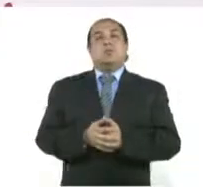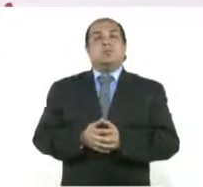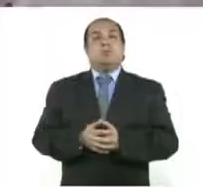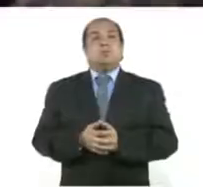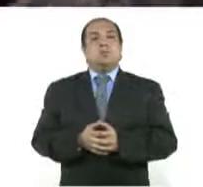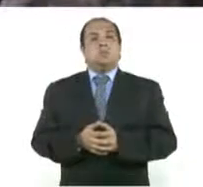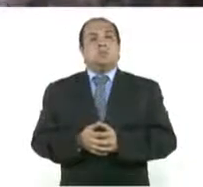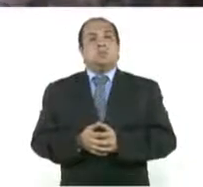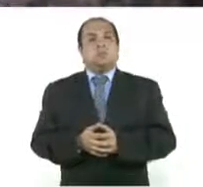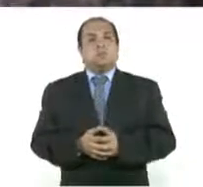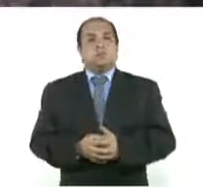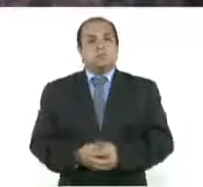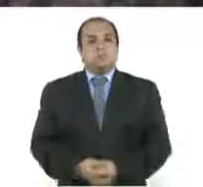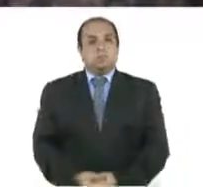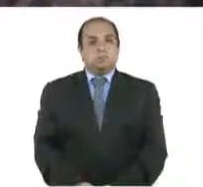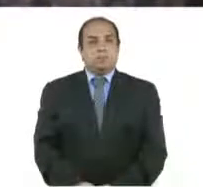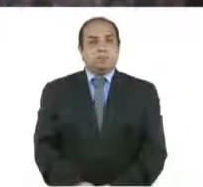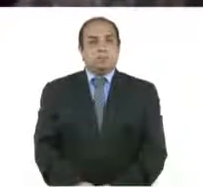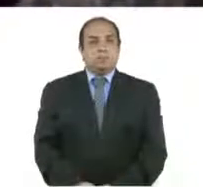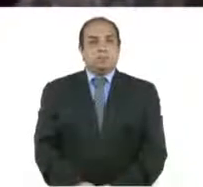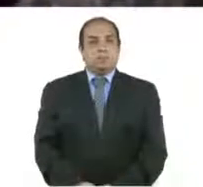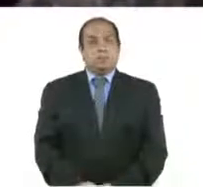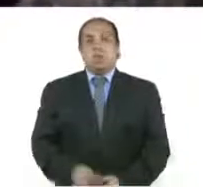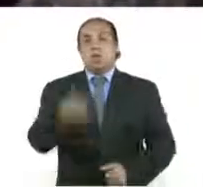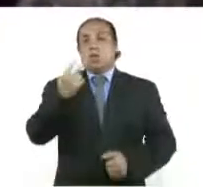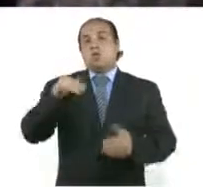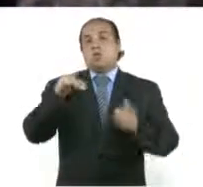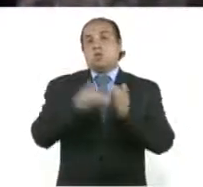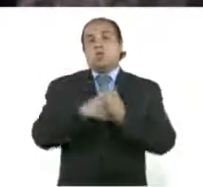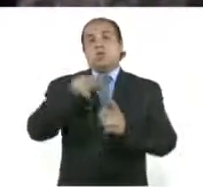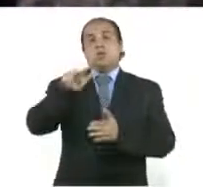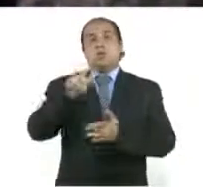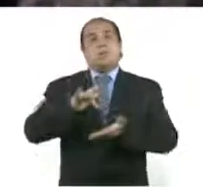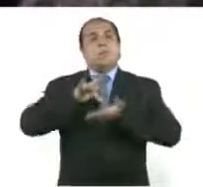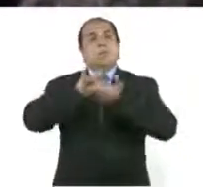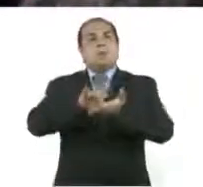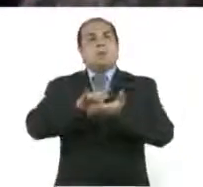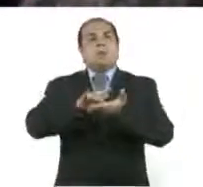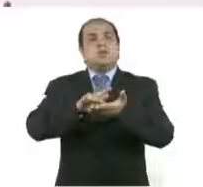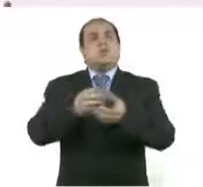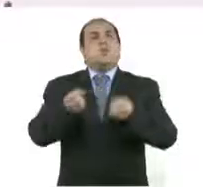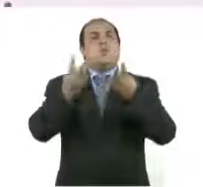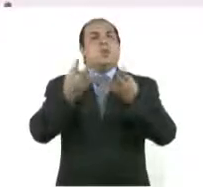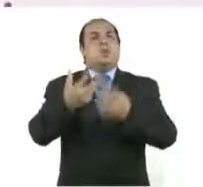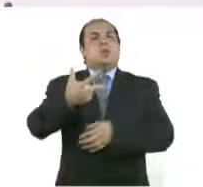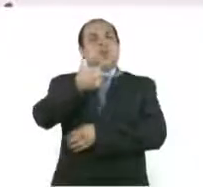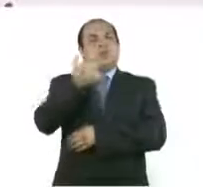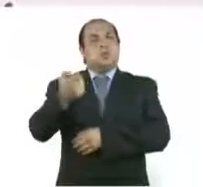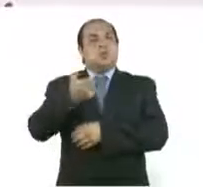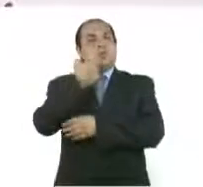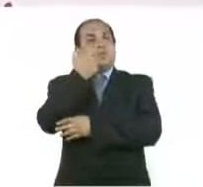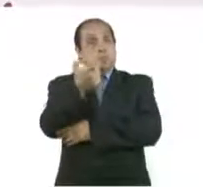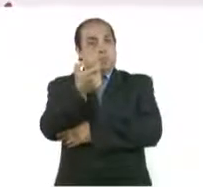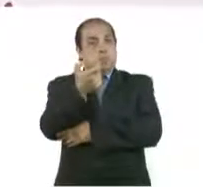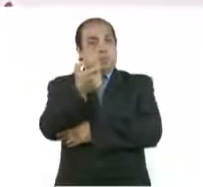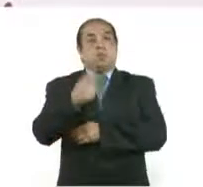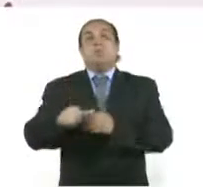en 2018. En 2018 el apoyo era de 800 pesos